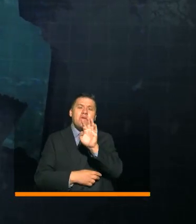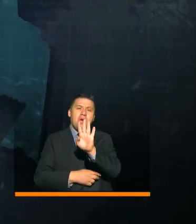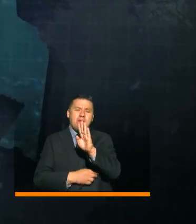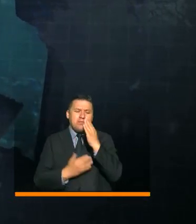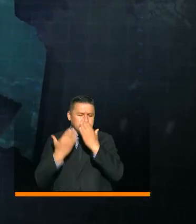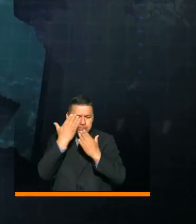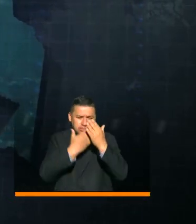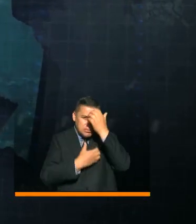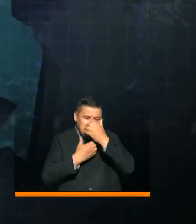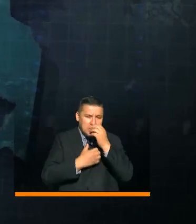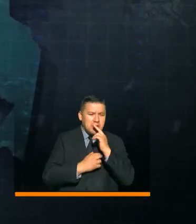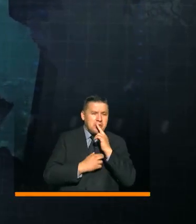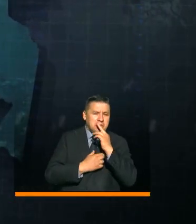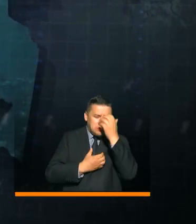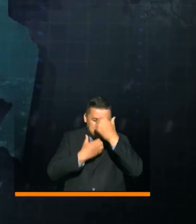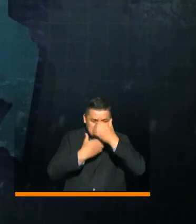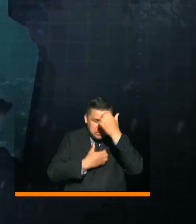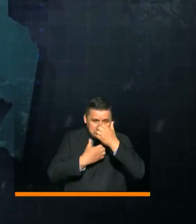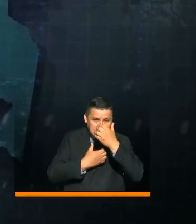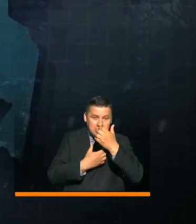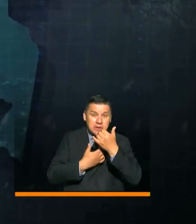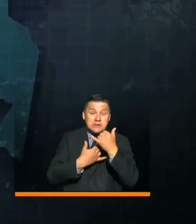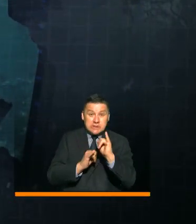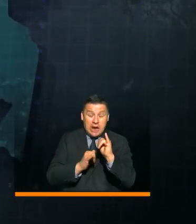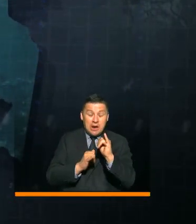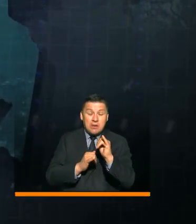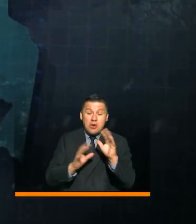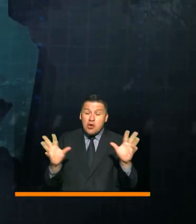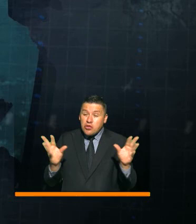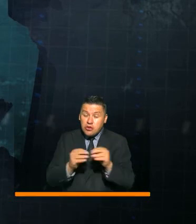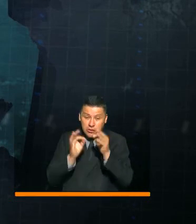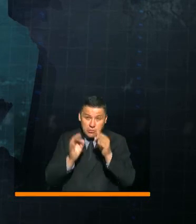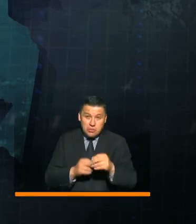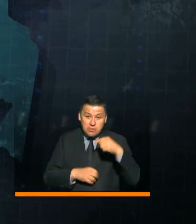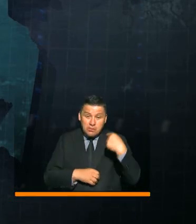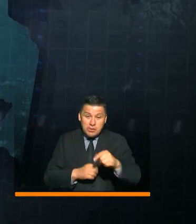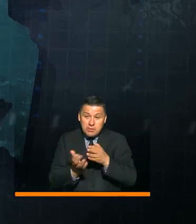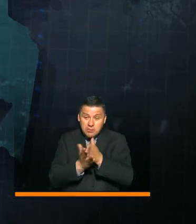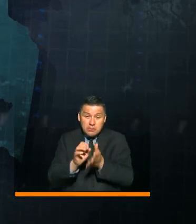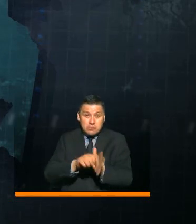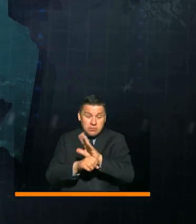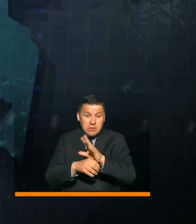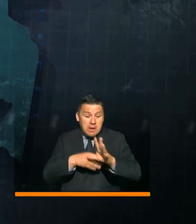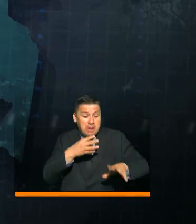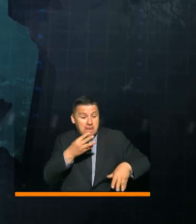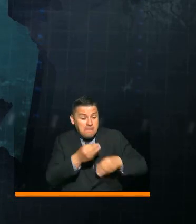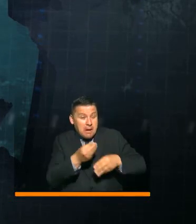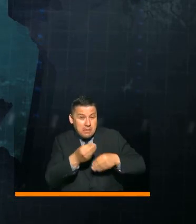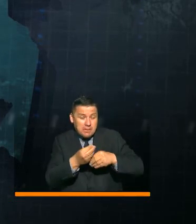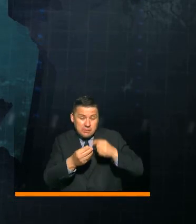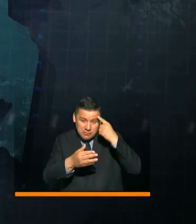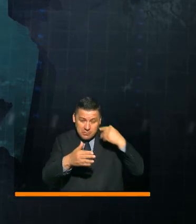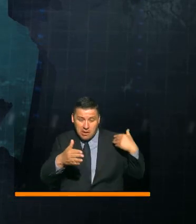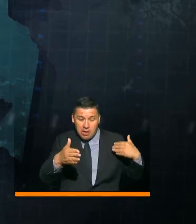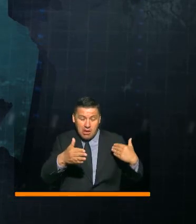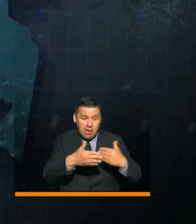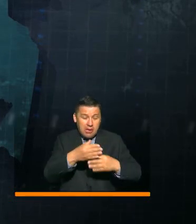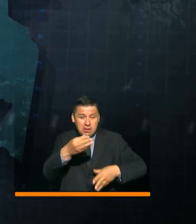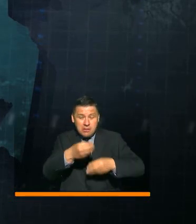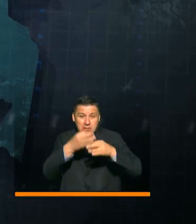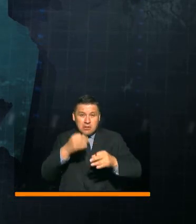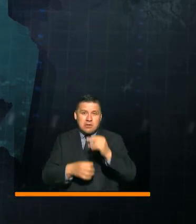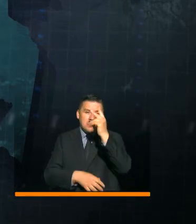12.732.774 pruebas realizadas y se registran un total de casos positivos acumulados a lo largo de la pandemia